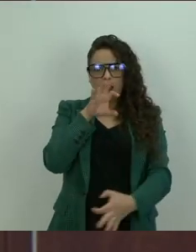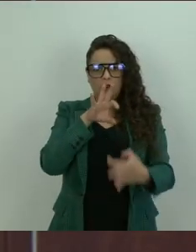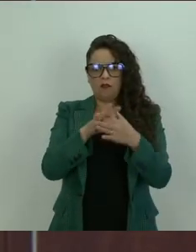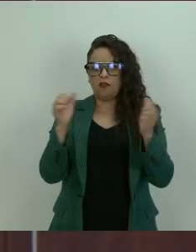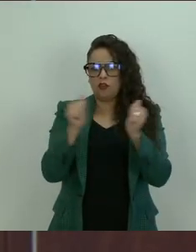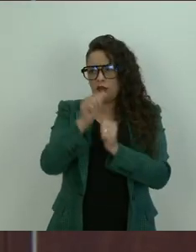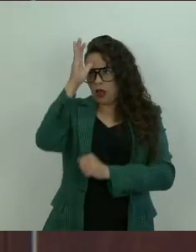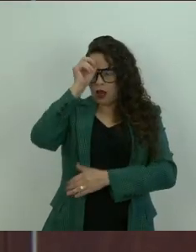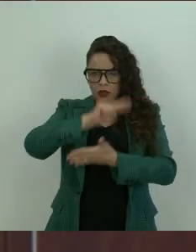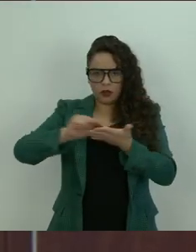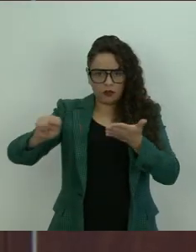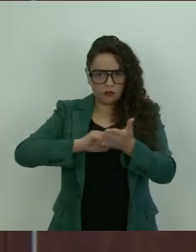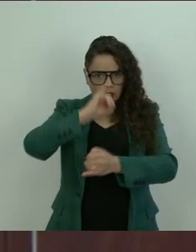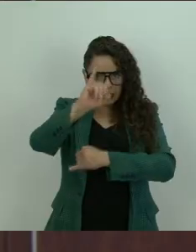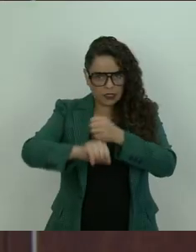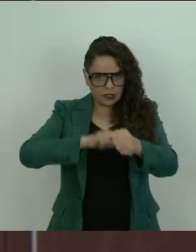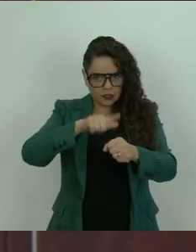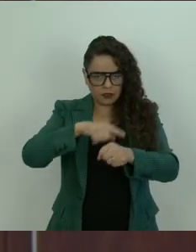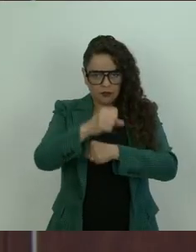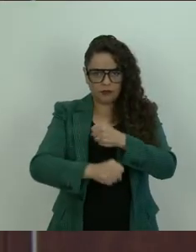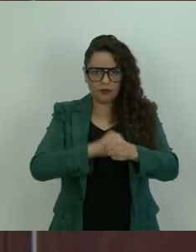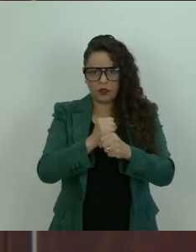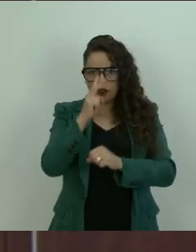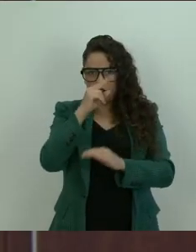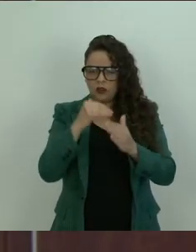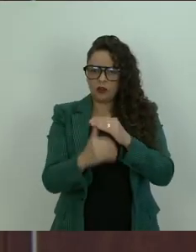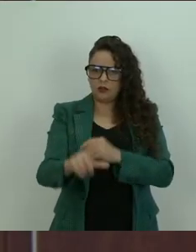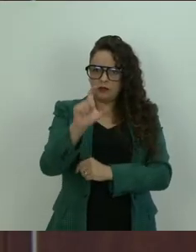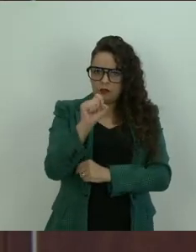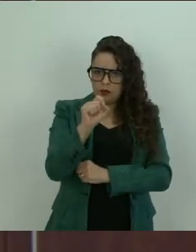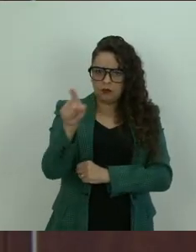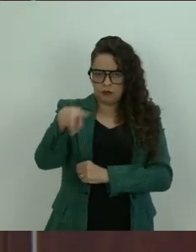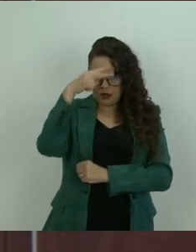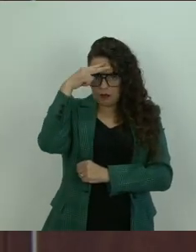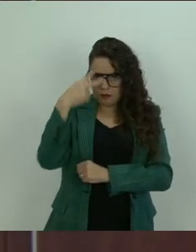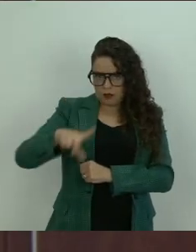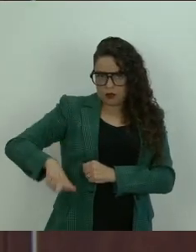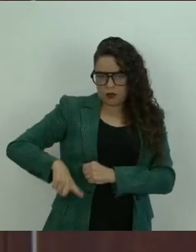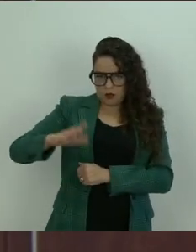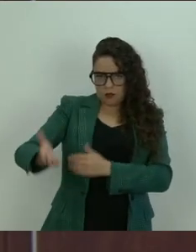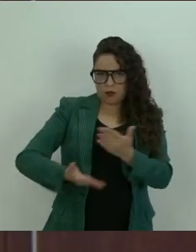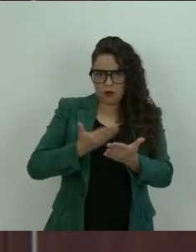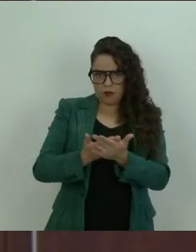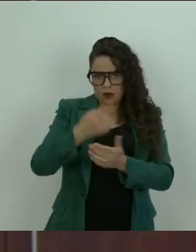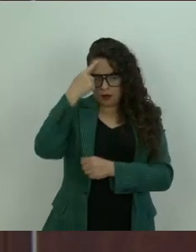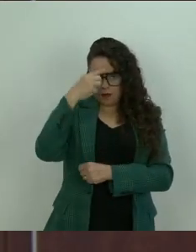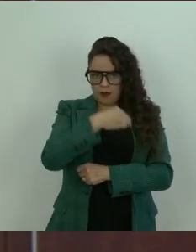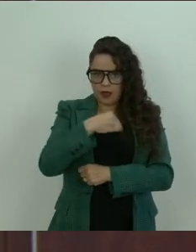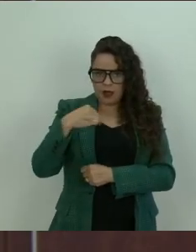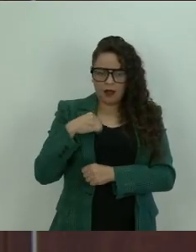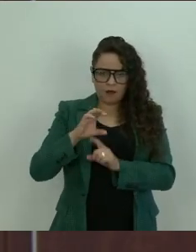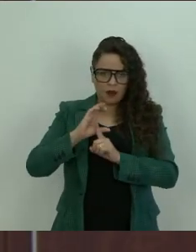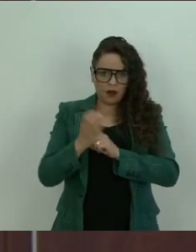interamericanos. En 2020 fue propuesta por el gobierno mexicano para formar parte del Comité CEDAW para el